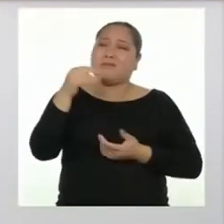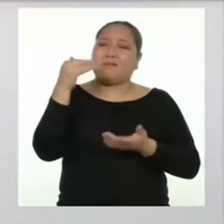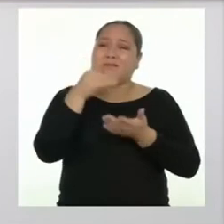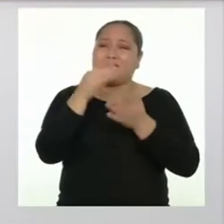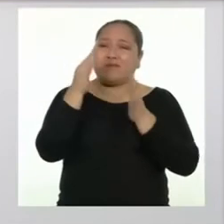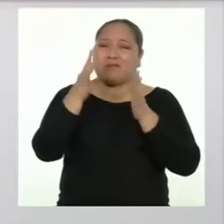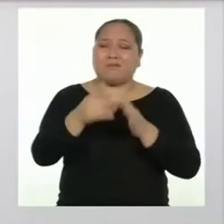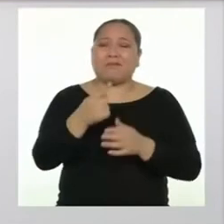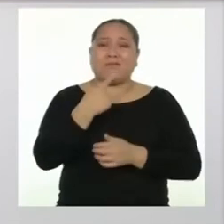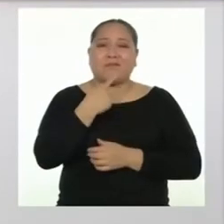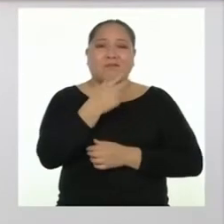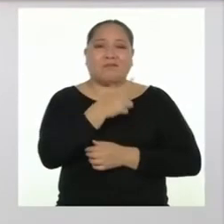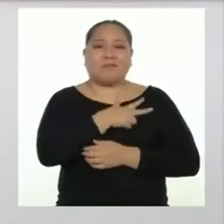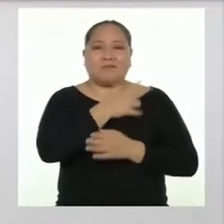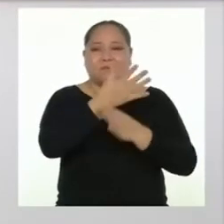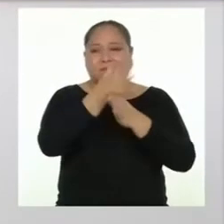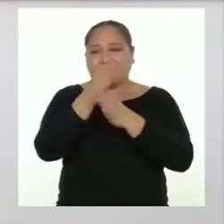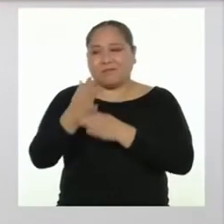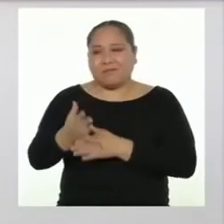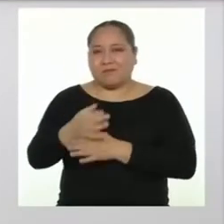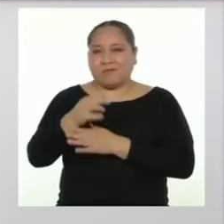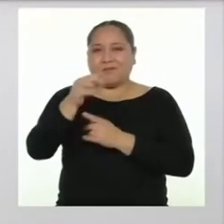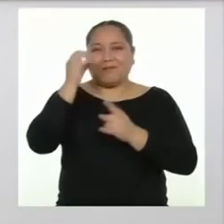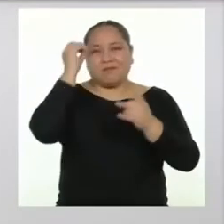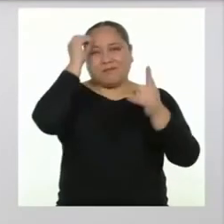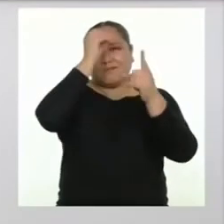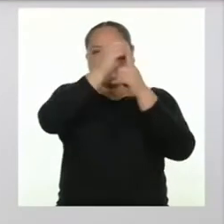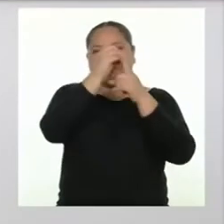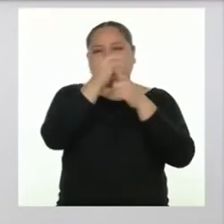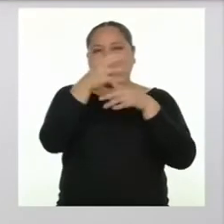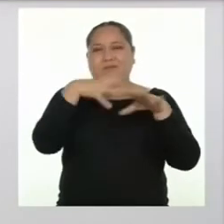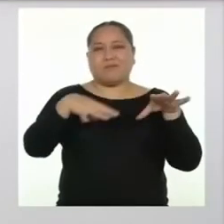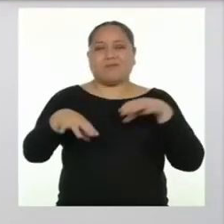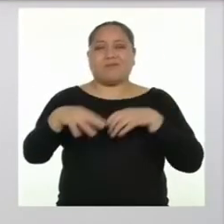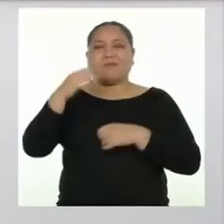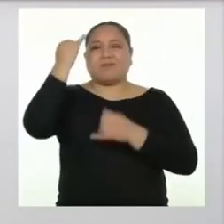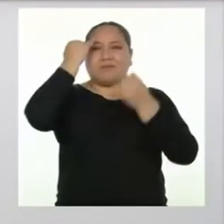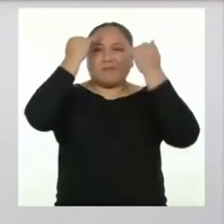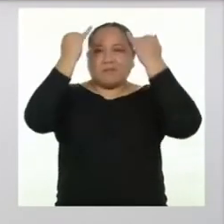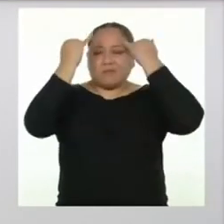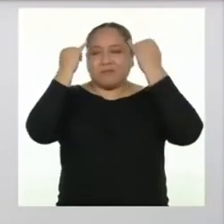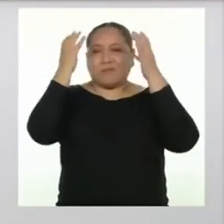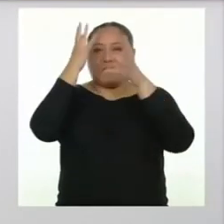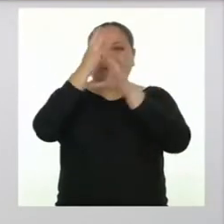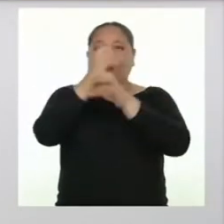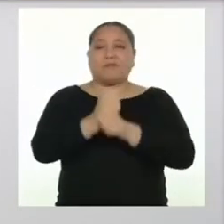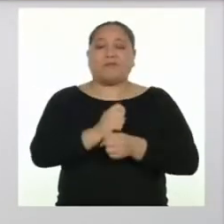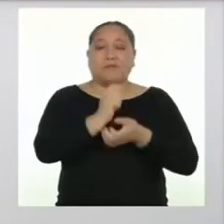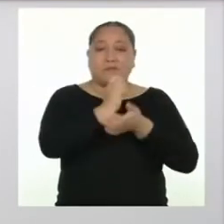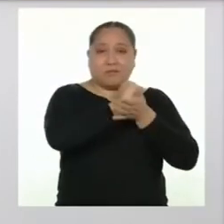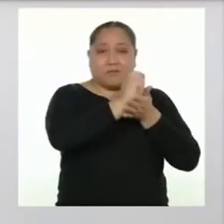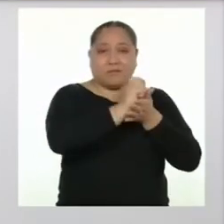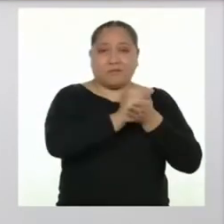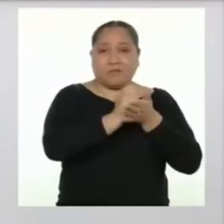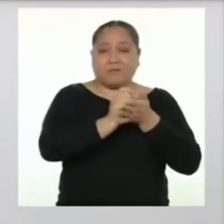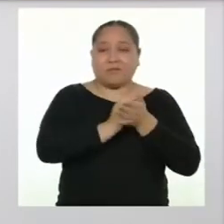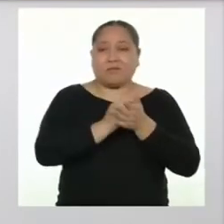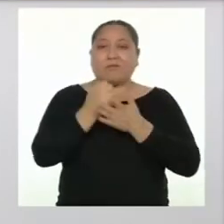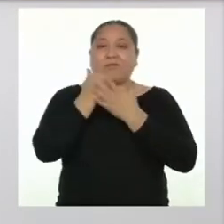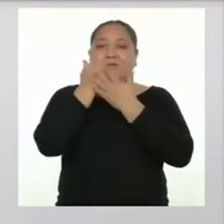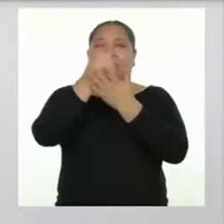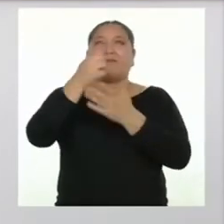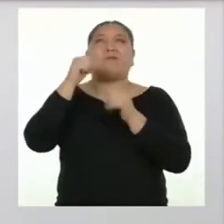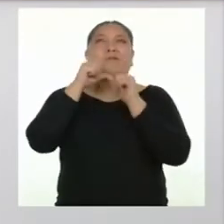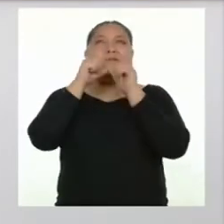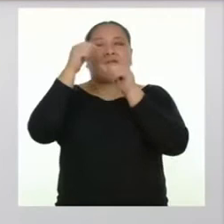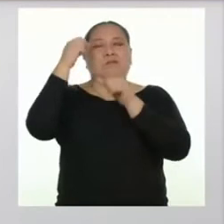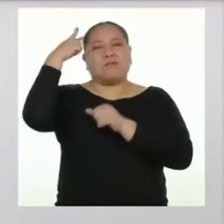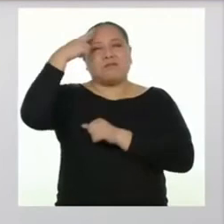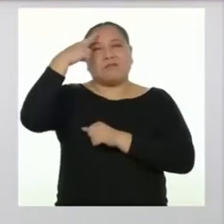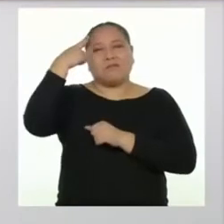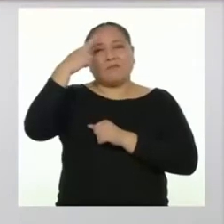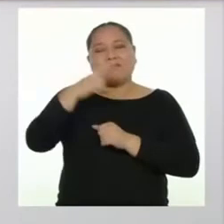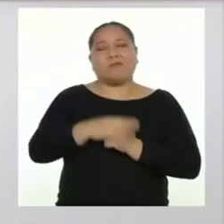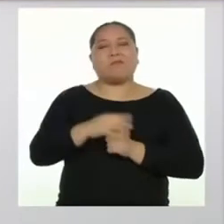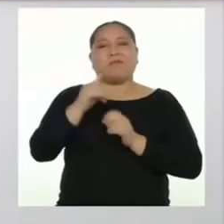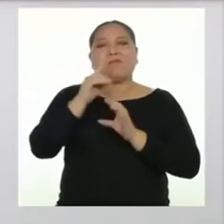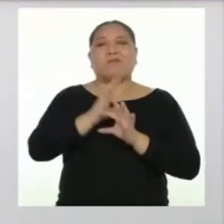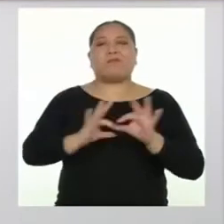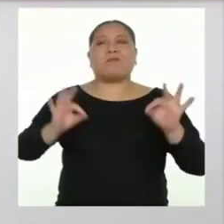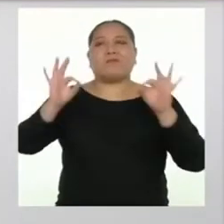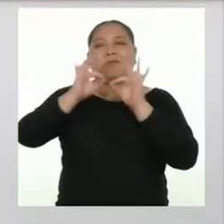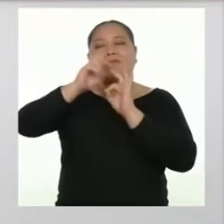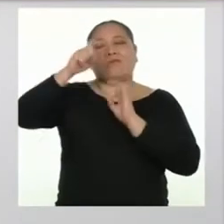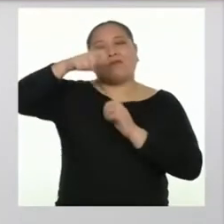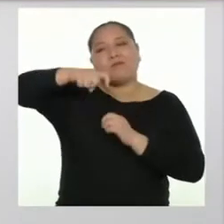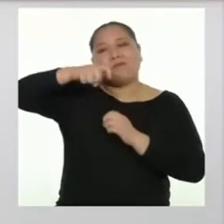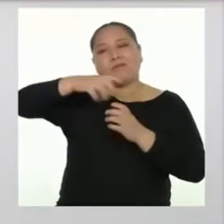tercero estén compartiendo los retos realizados. Las ideas y conclusiones que escribimos nos ayudarán a seguir reflexionando sobre la importancia y